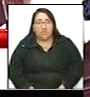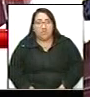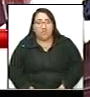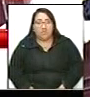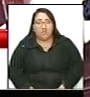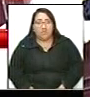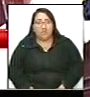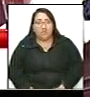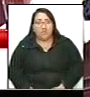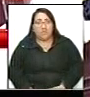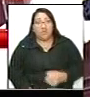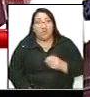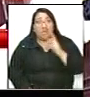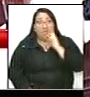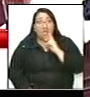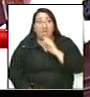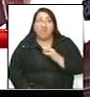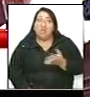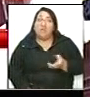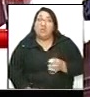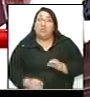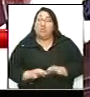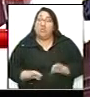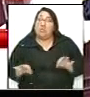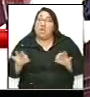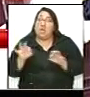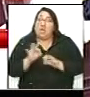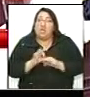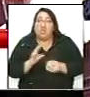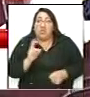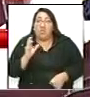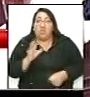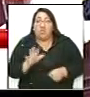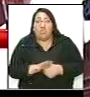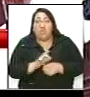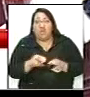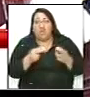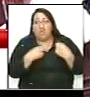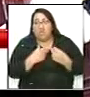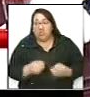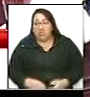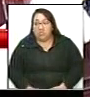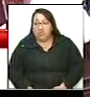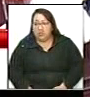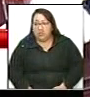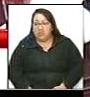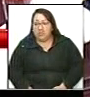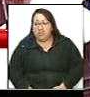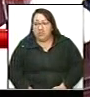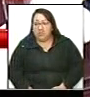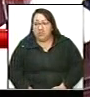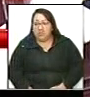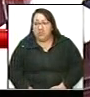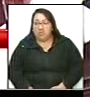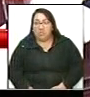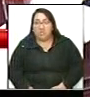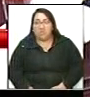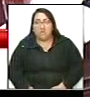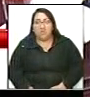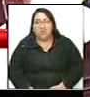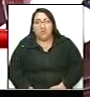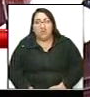la mentira es importante para el cargo que van a cumplir. O sea, ese es inaceptable. No quiero poner ningún ejemplo, pero creo que sí es